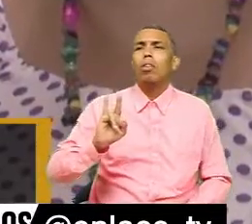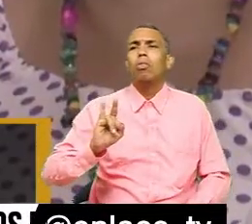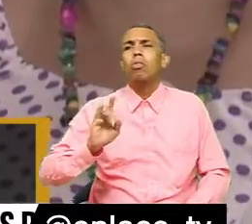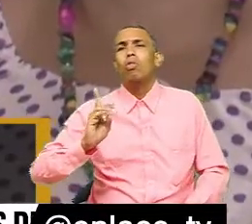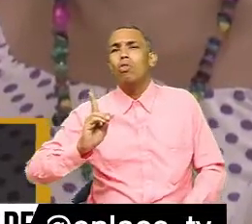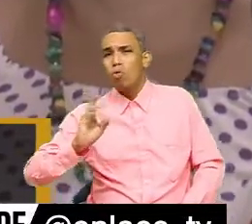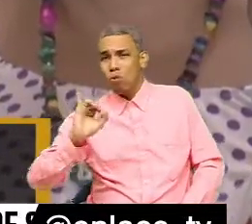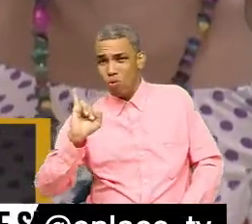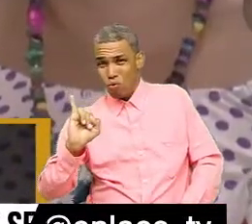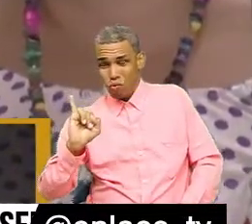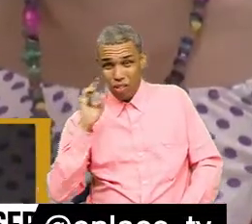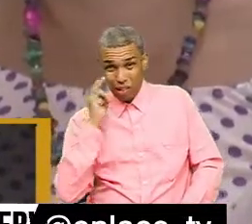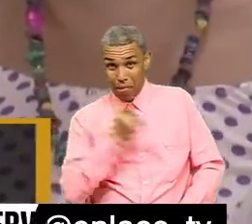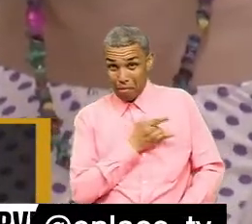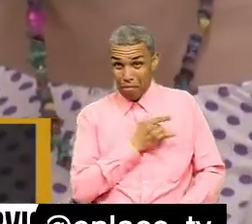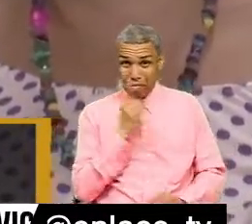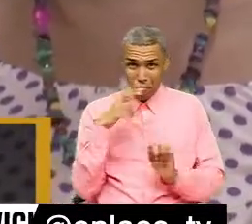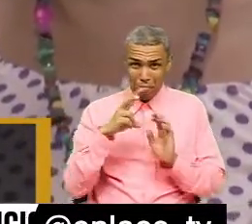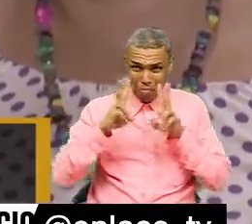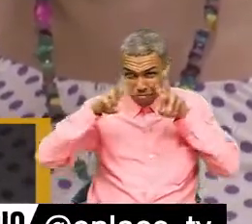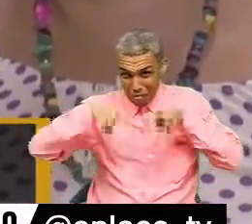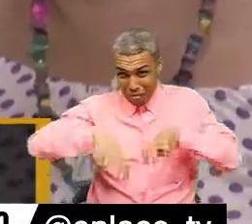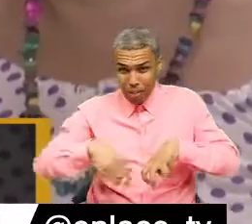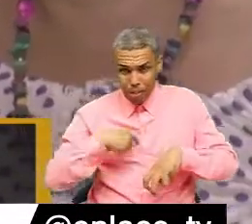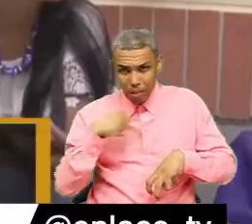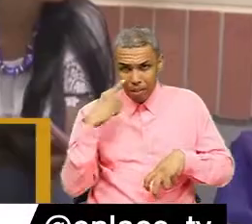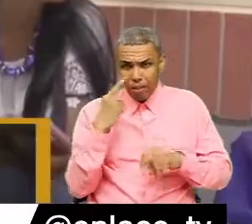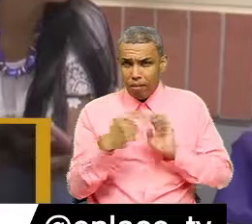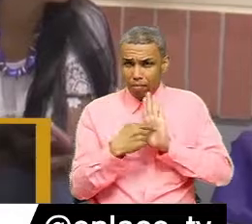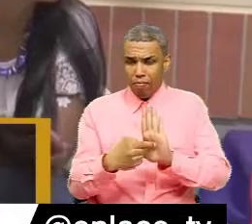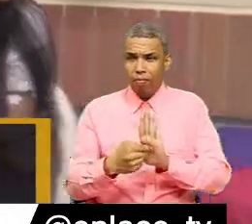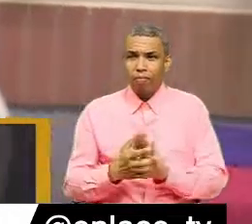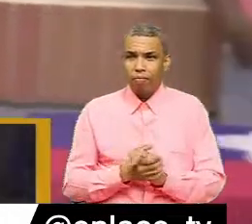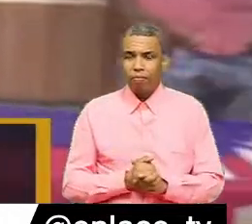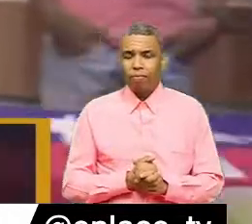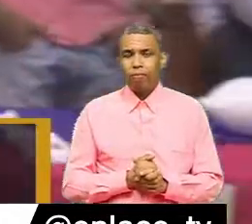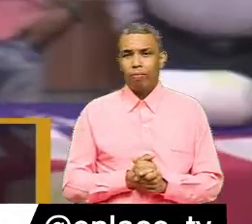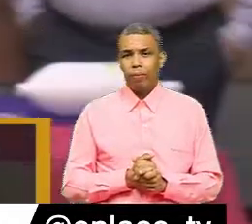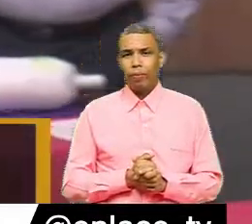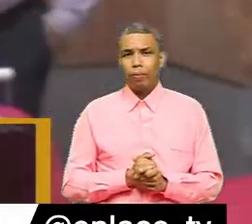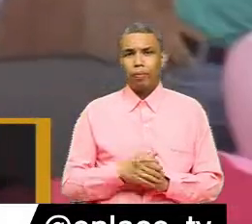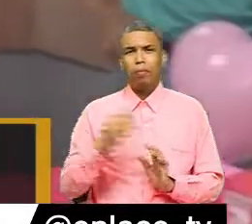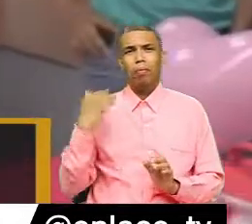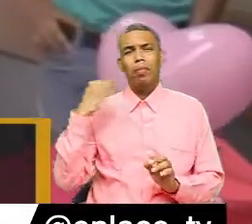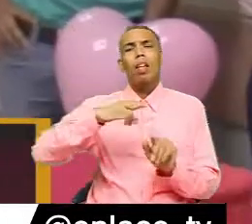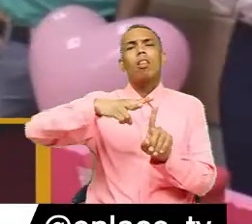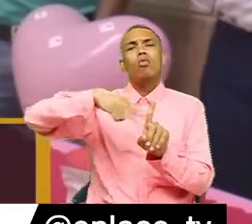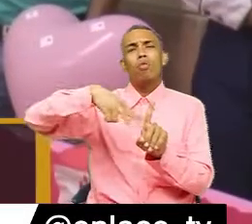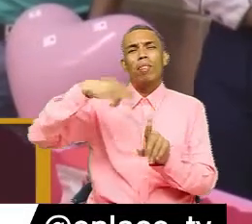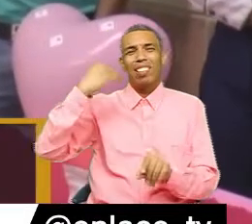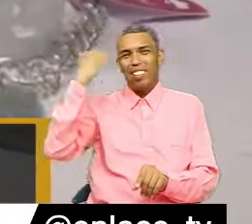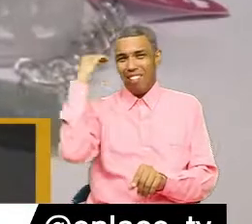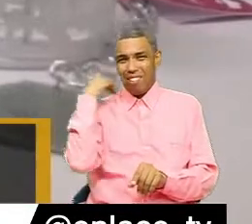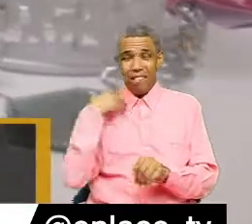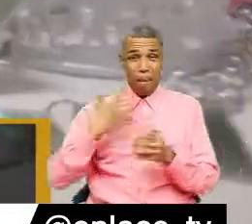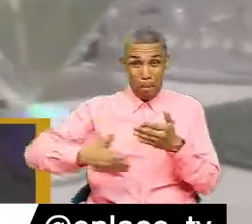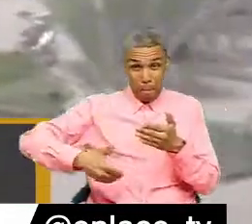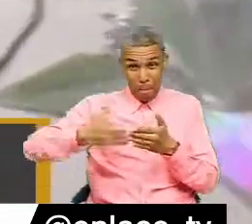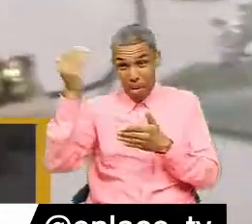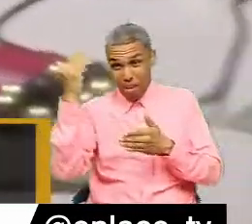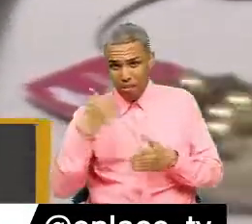totalmente sorprendidos. Es un trabajo, fue un trabajo arduo que se inició hace 2 meses y hoy hay un